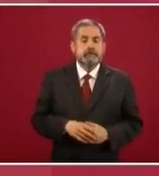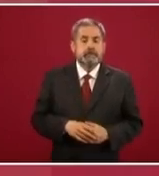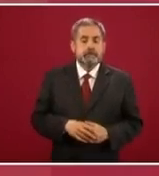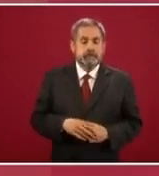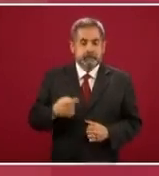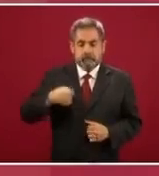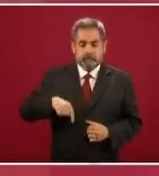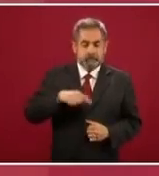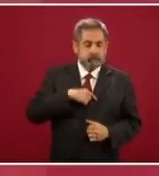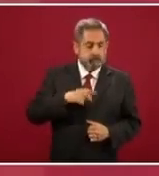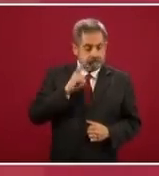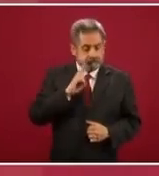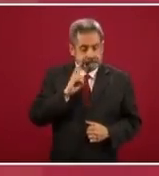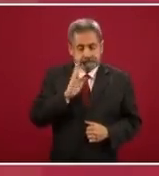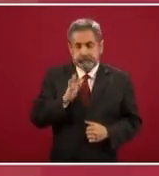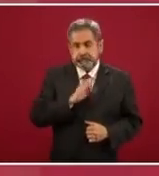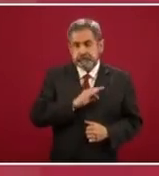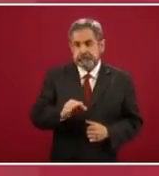logramos